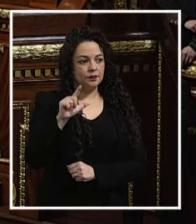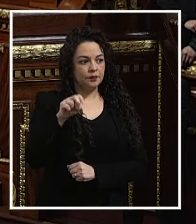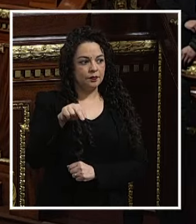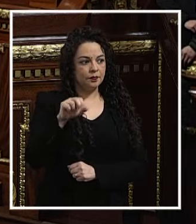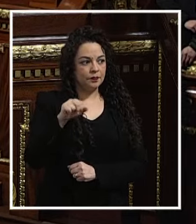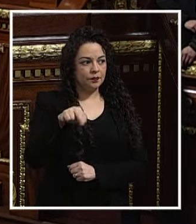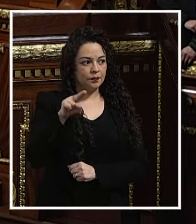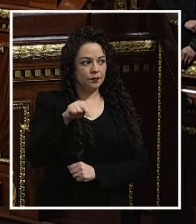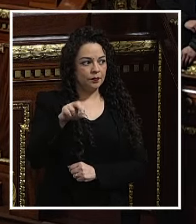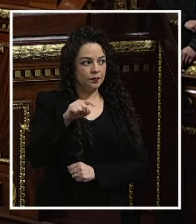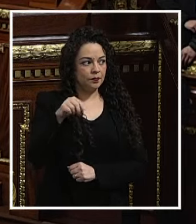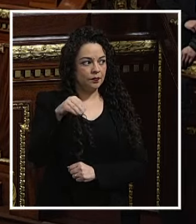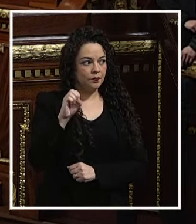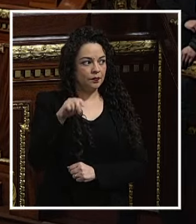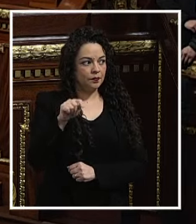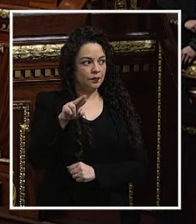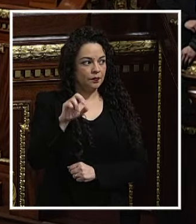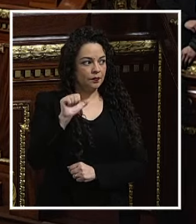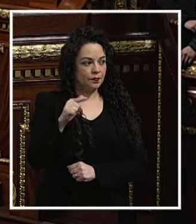Monreal. Bienvenida.